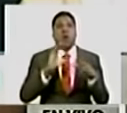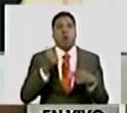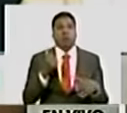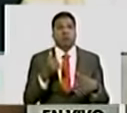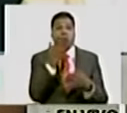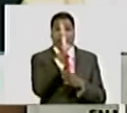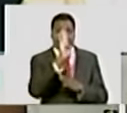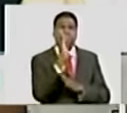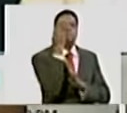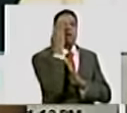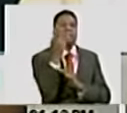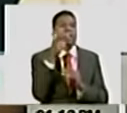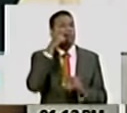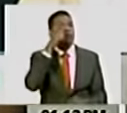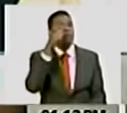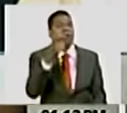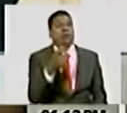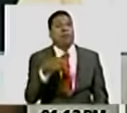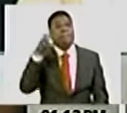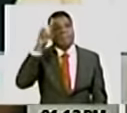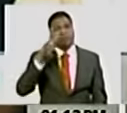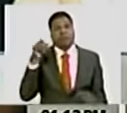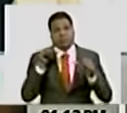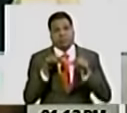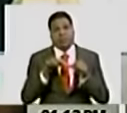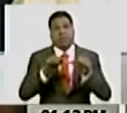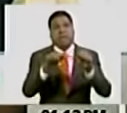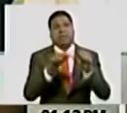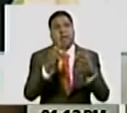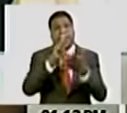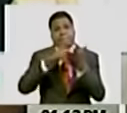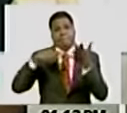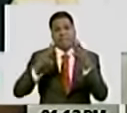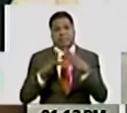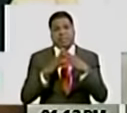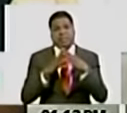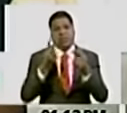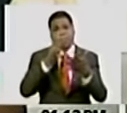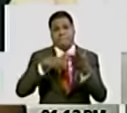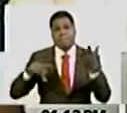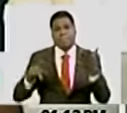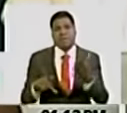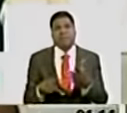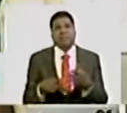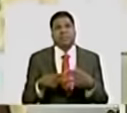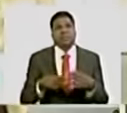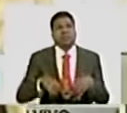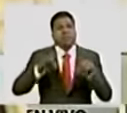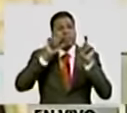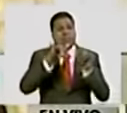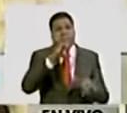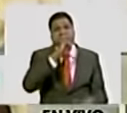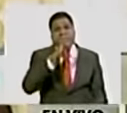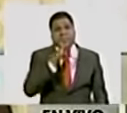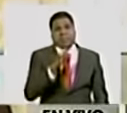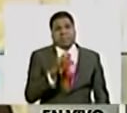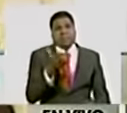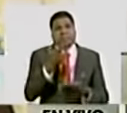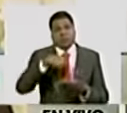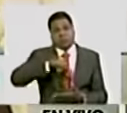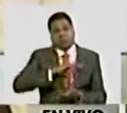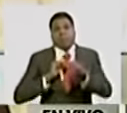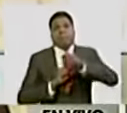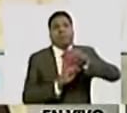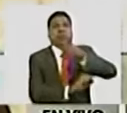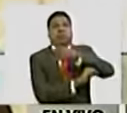pueblos. Venezuela seguirá siendo Estado parte del Mercosur. Así lo anunciamos y lo ratificamos. Nos